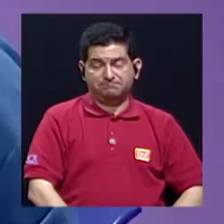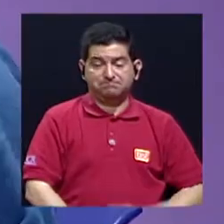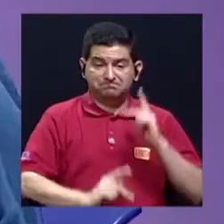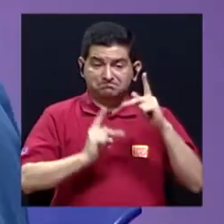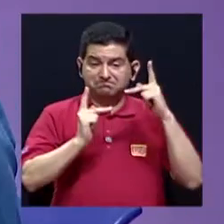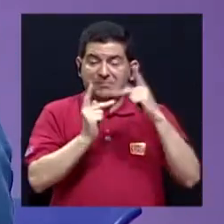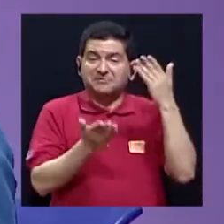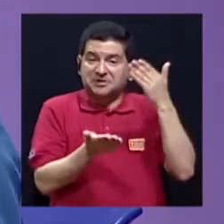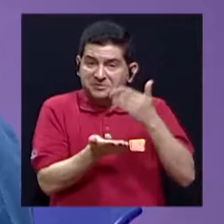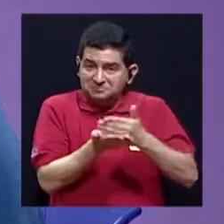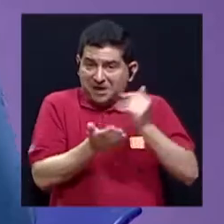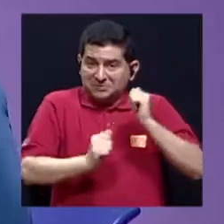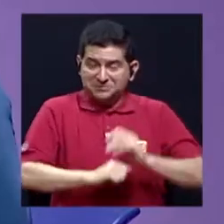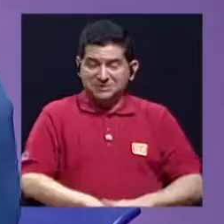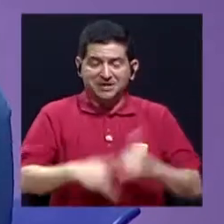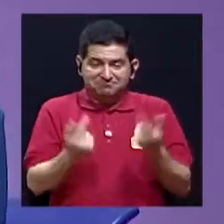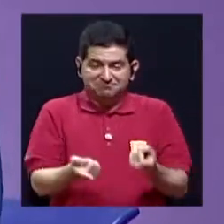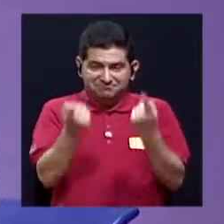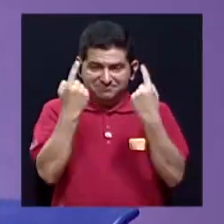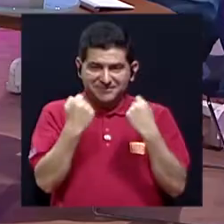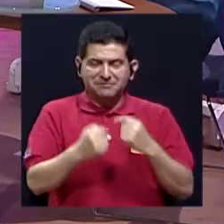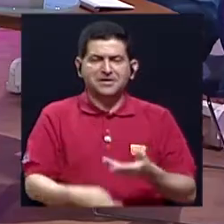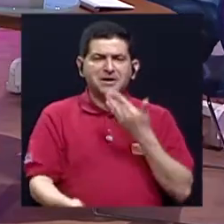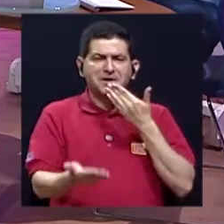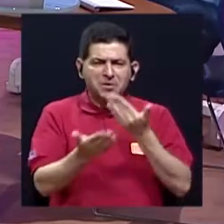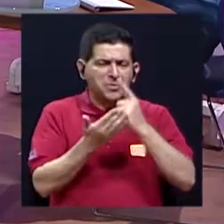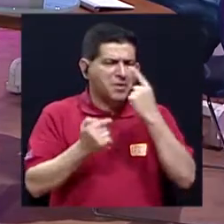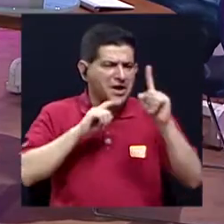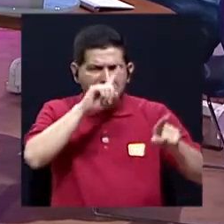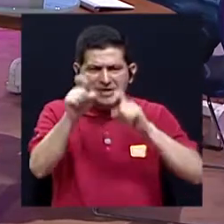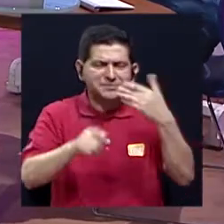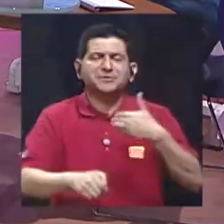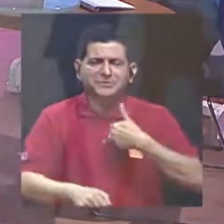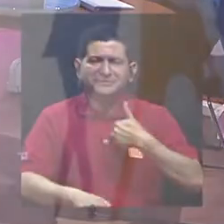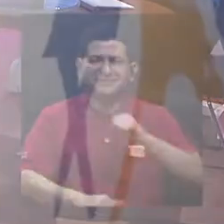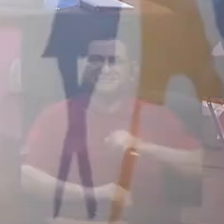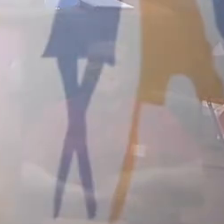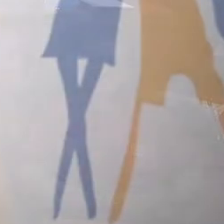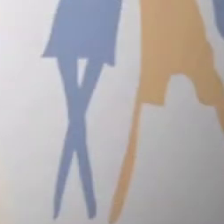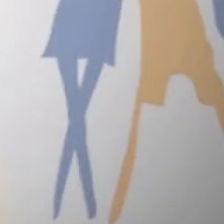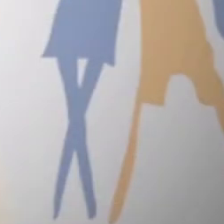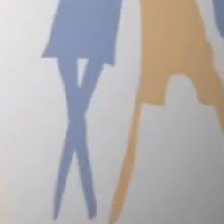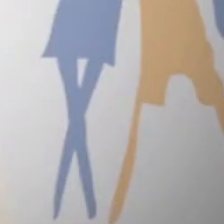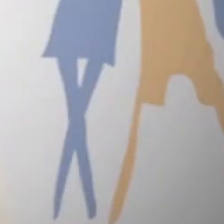Perfecto, vamos a hacer una pausa y regresamos con esta buena cantidad de preguntas que están ingresando.